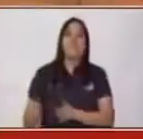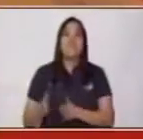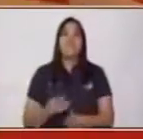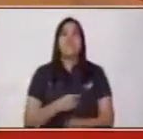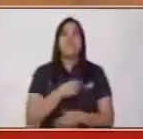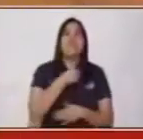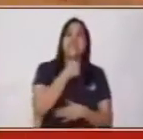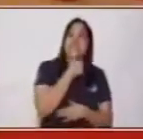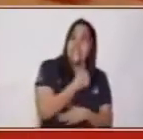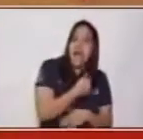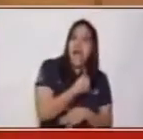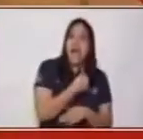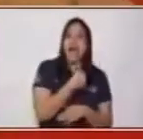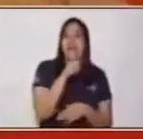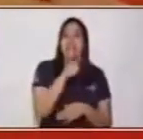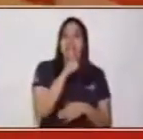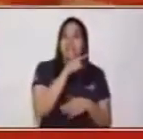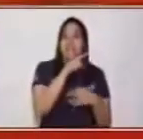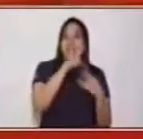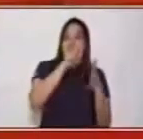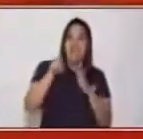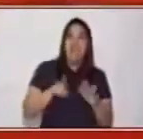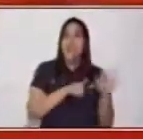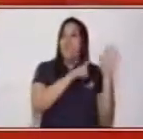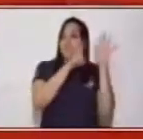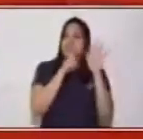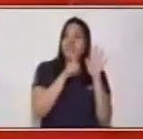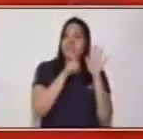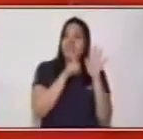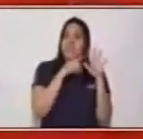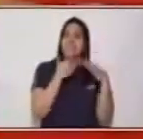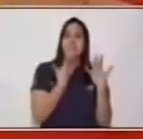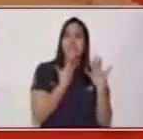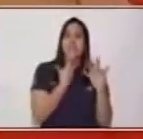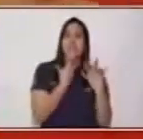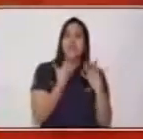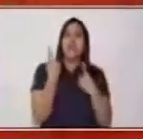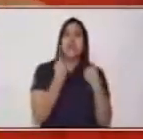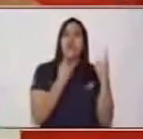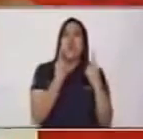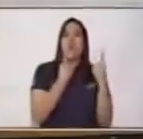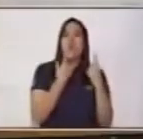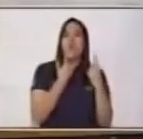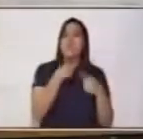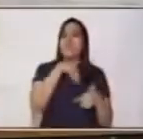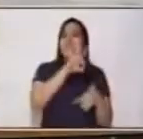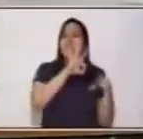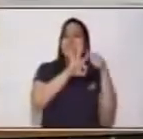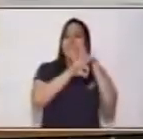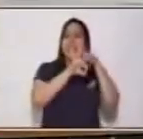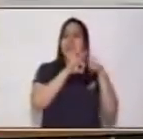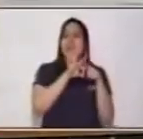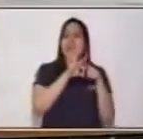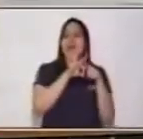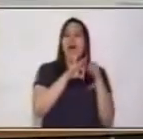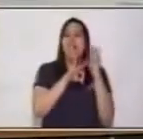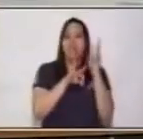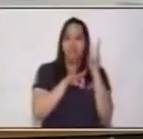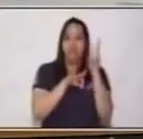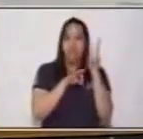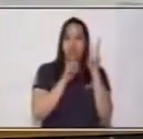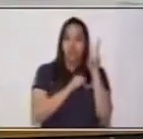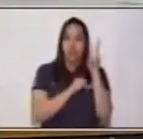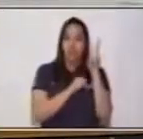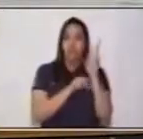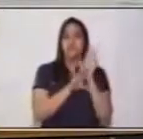parte. ¿Cuál es la tercera parte de 6? Claro, muy bien, 2. Entonces sería a